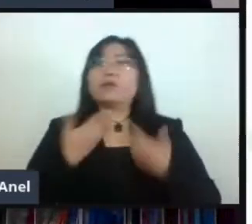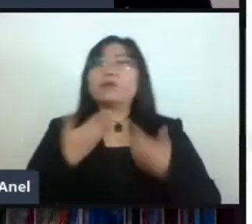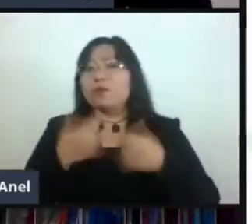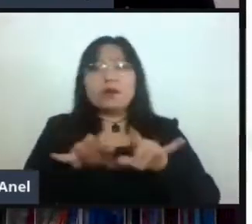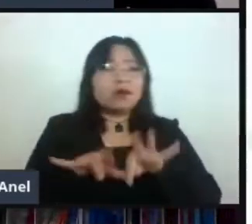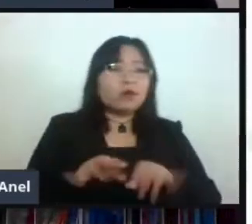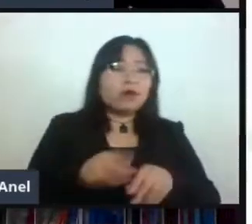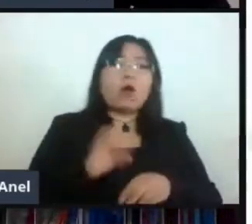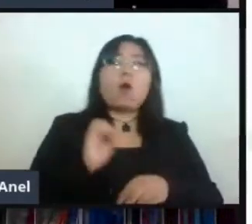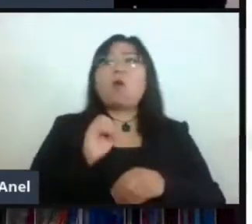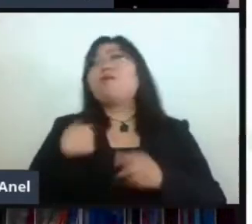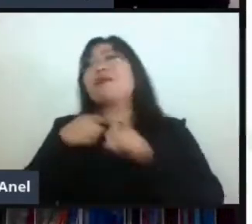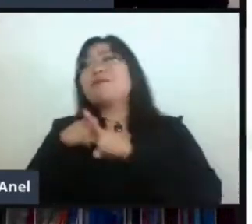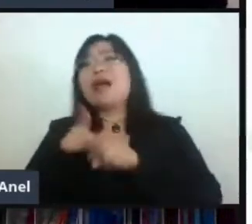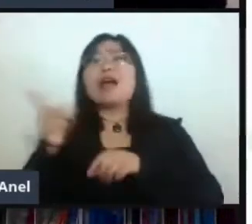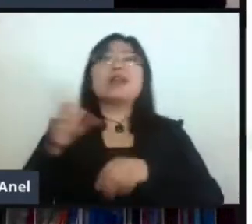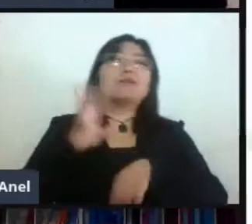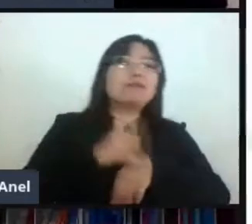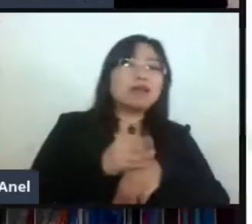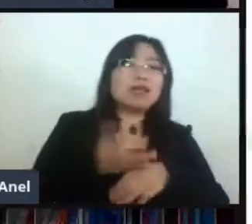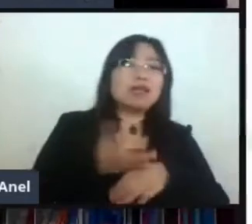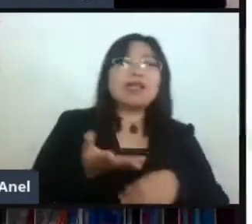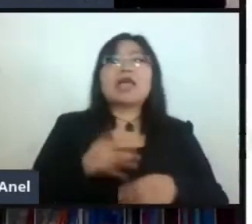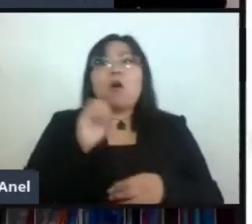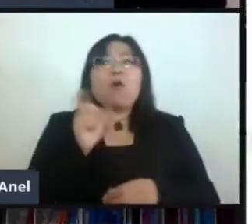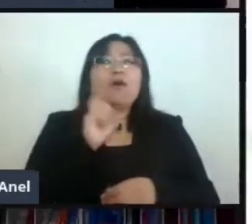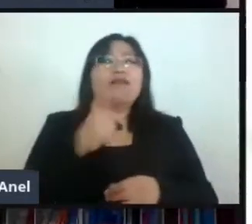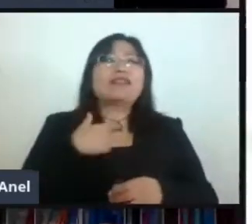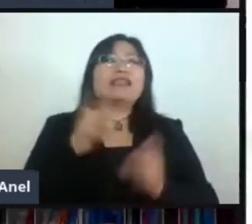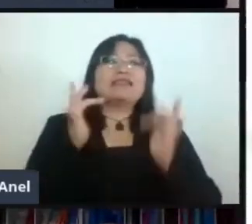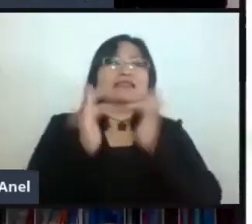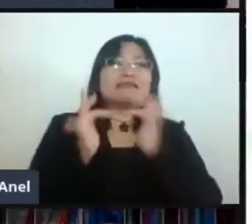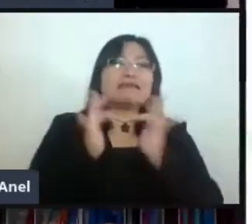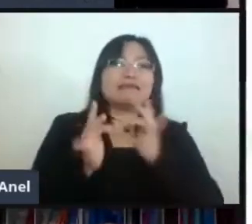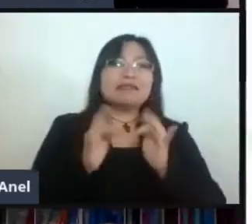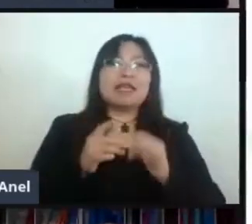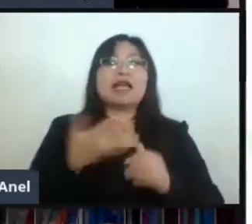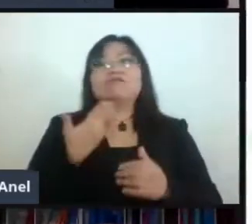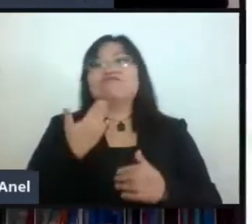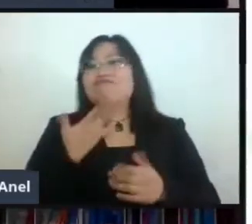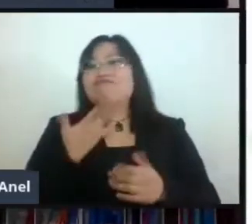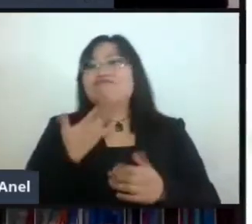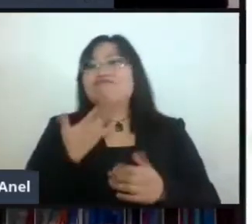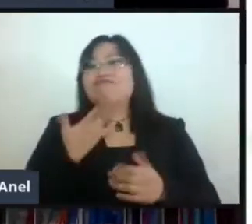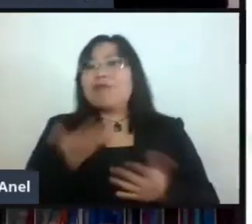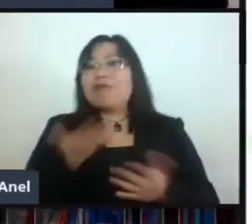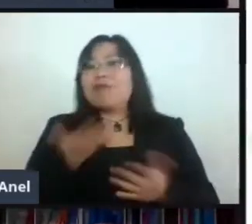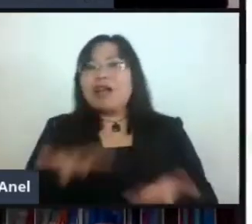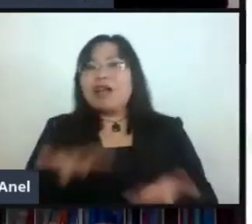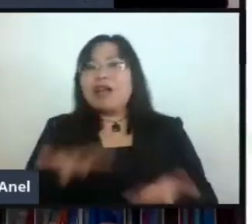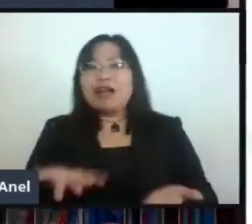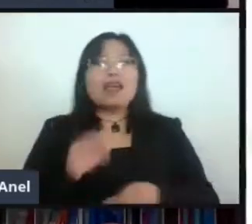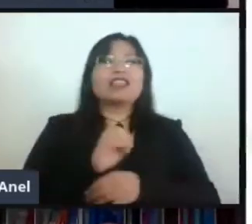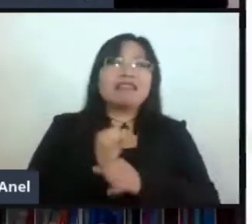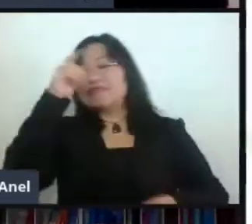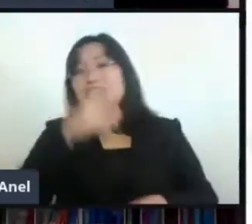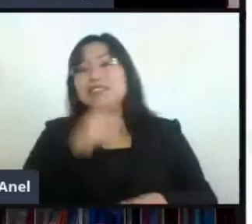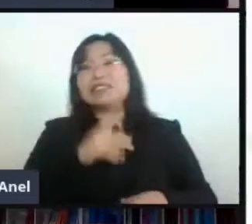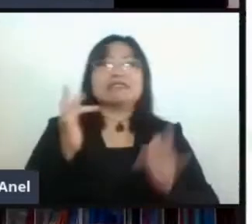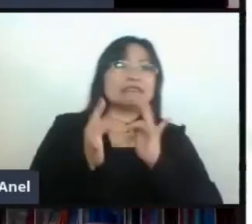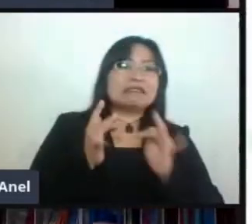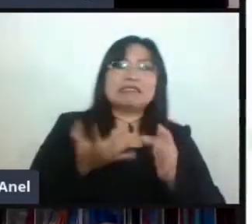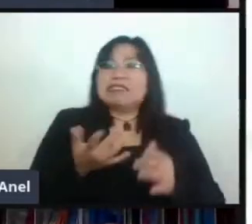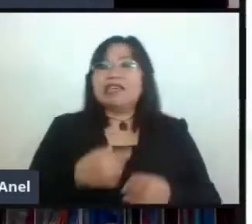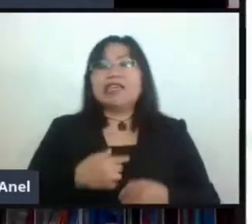y luego la red no alcanza. No les da el ancho de banda que necesitan todos, la señal puede ser inestable, entonces usan